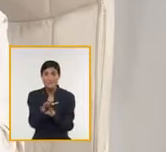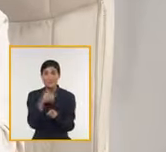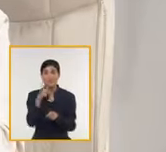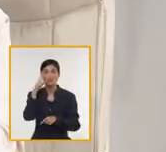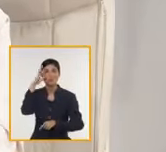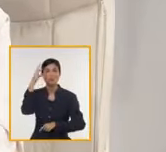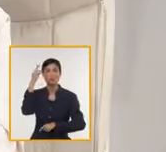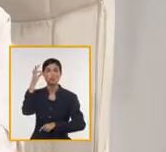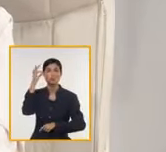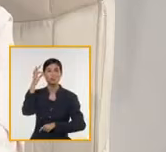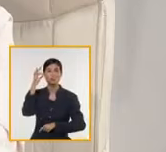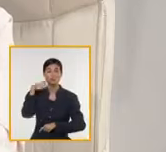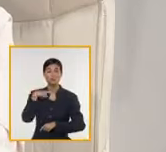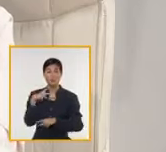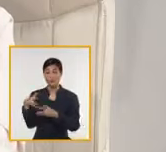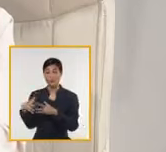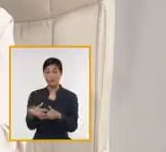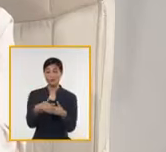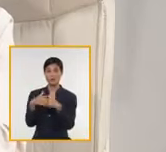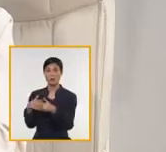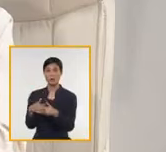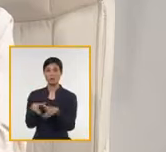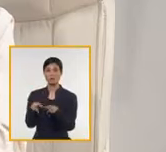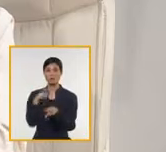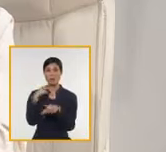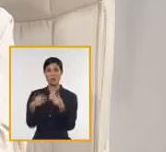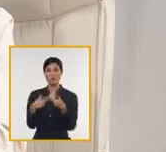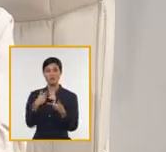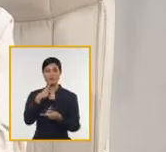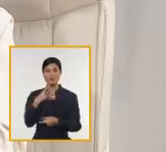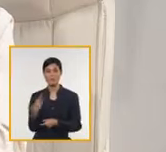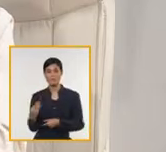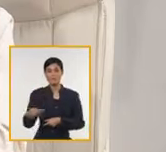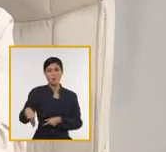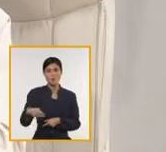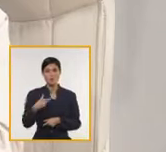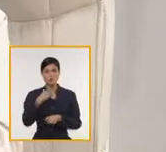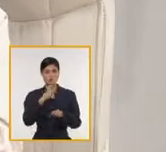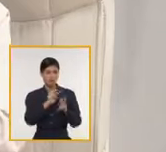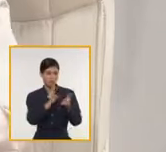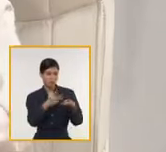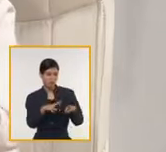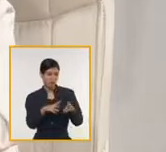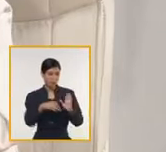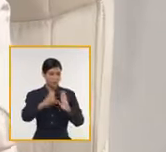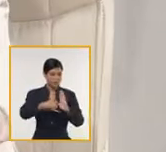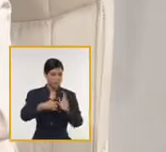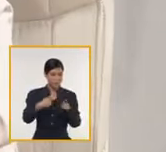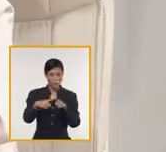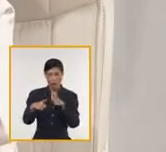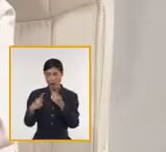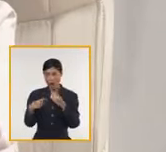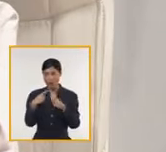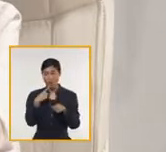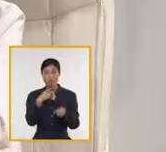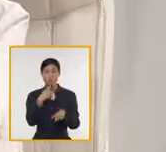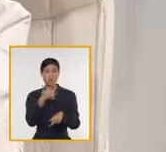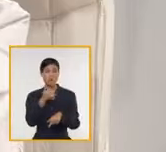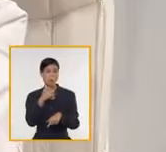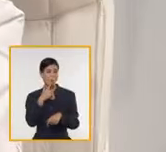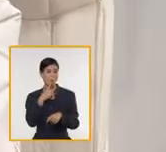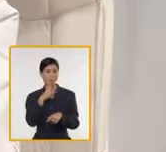psicológicas. Estudiamos, por ejemplo, en su momento, la invasión a Irak comenzó